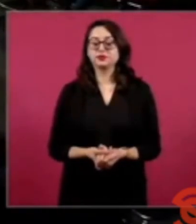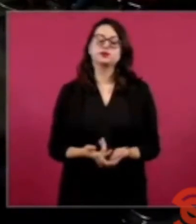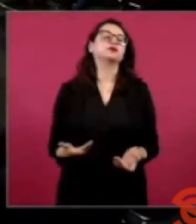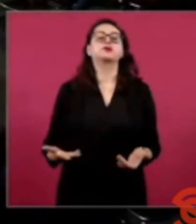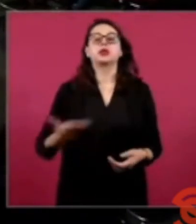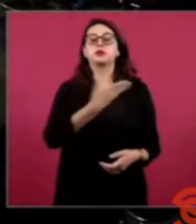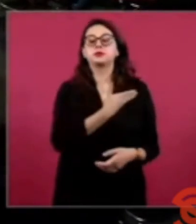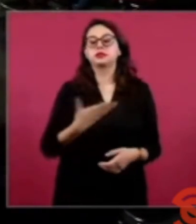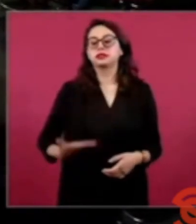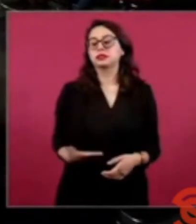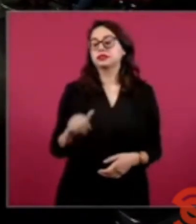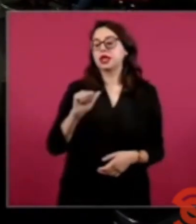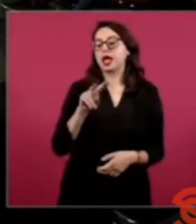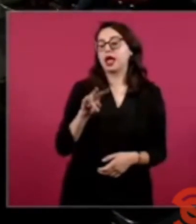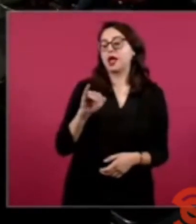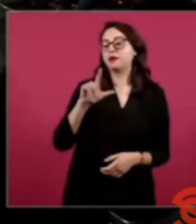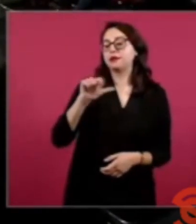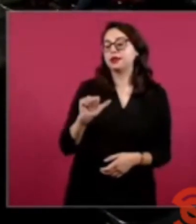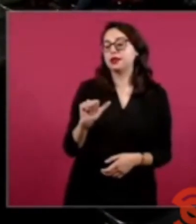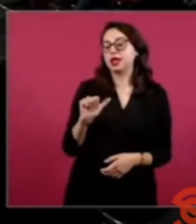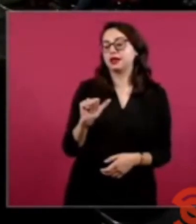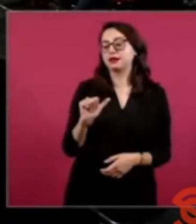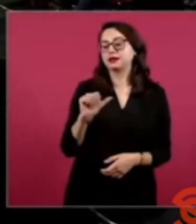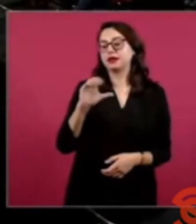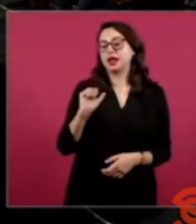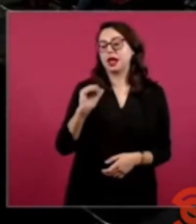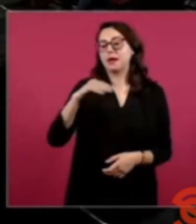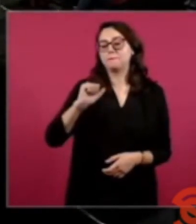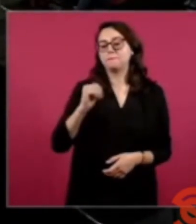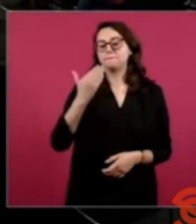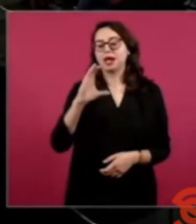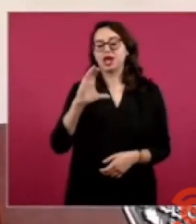moderado, centrista, católico.